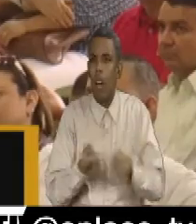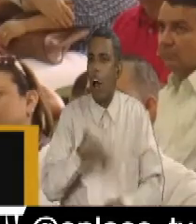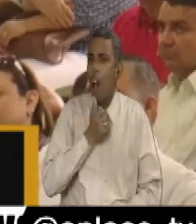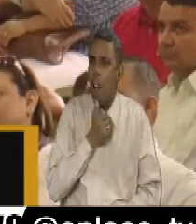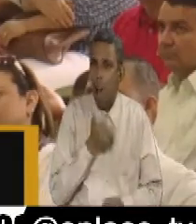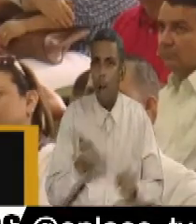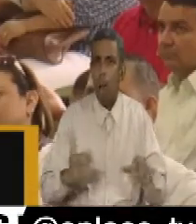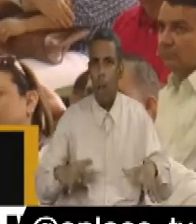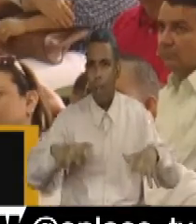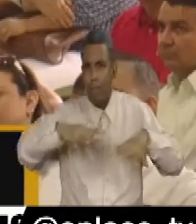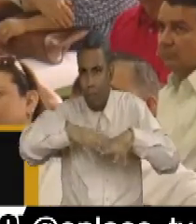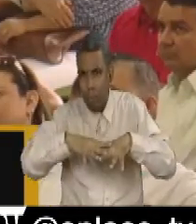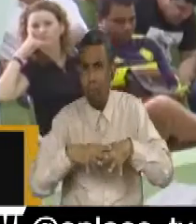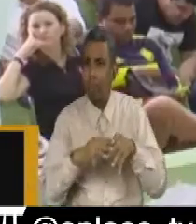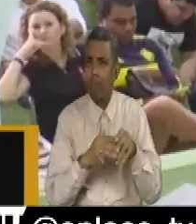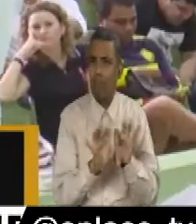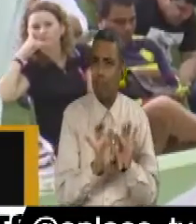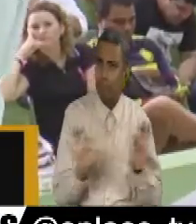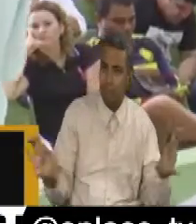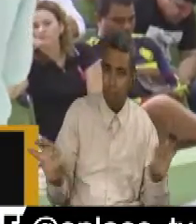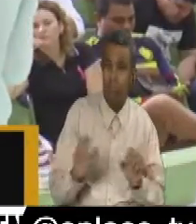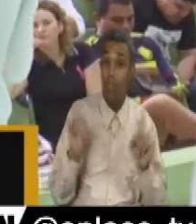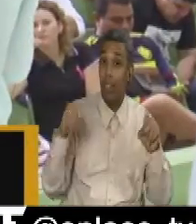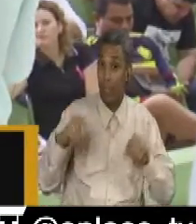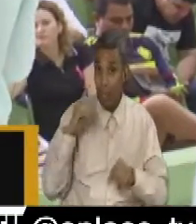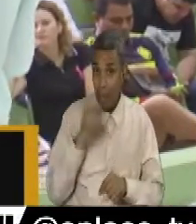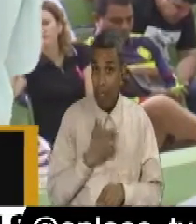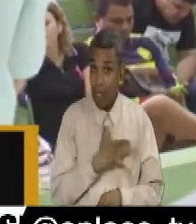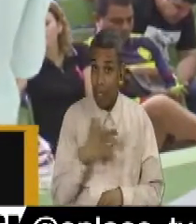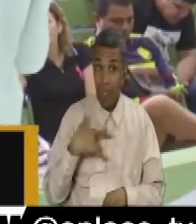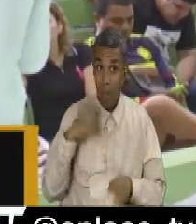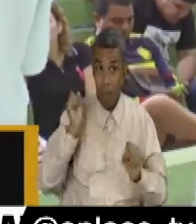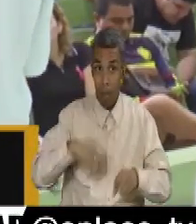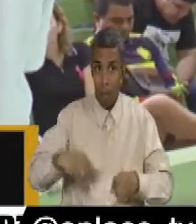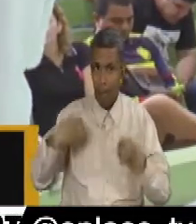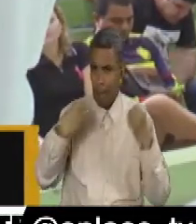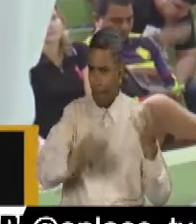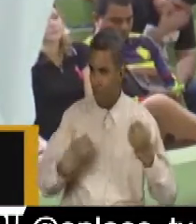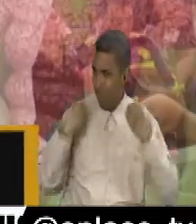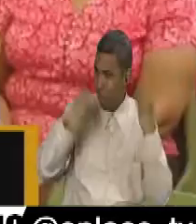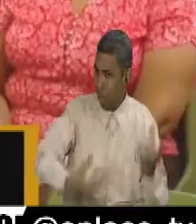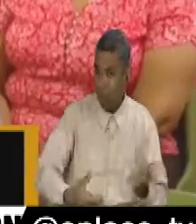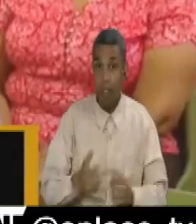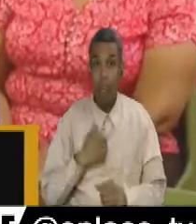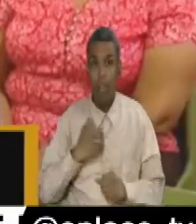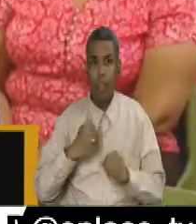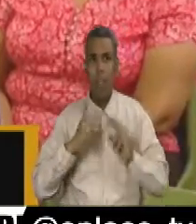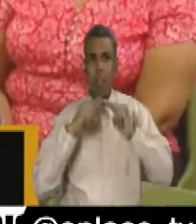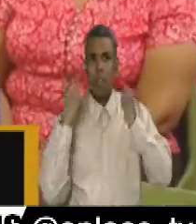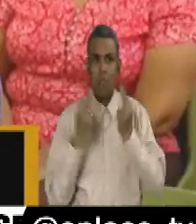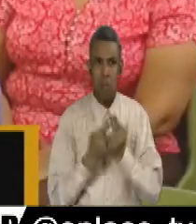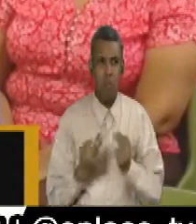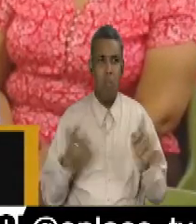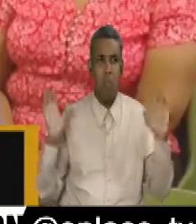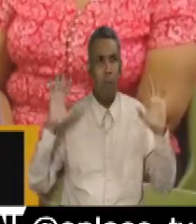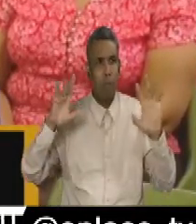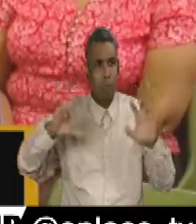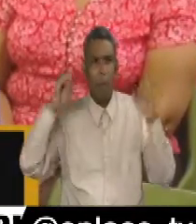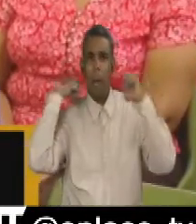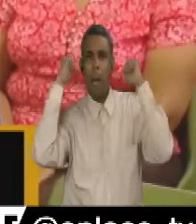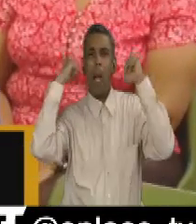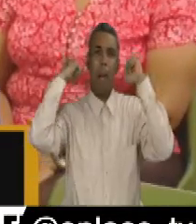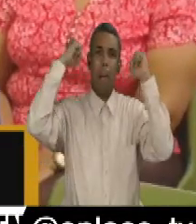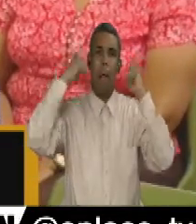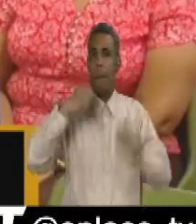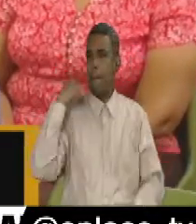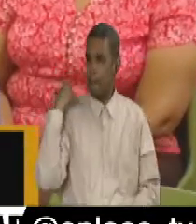mayor logro que tiene este conflicto que acabamos de pasar. Destacó el docente la forma como los maestros adelantaron su lucha durante el prolongado cese de actividades. Este